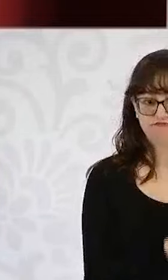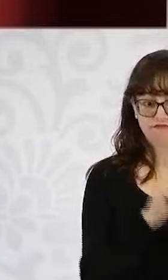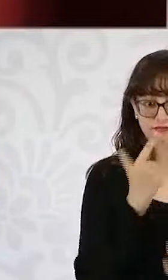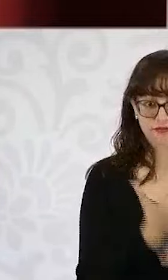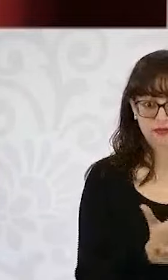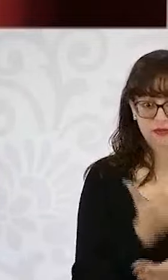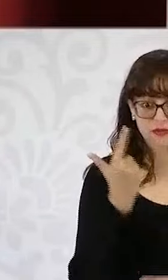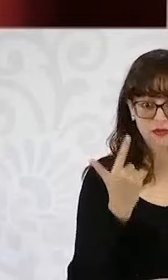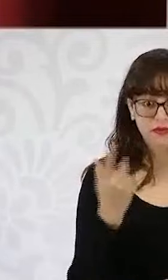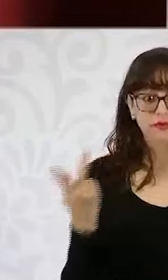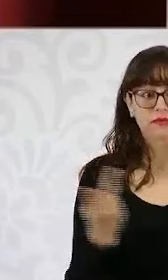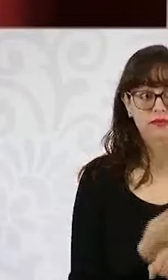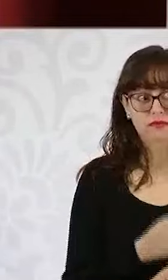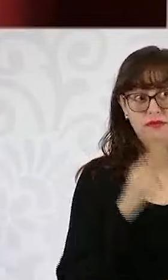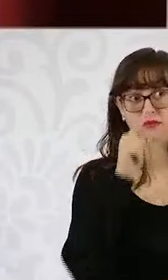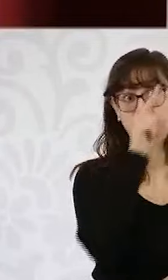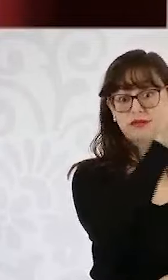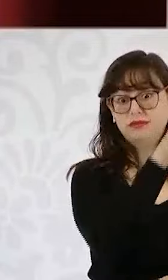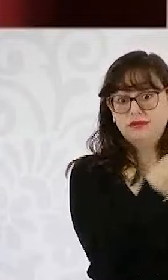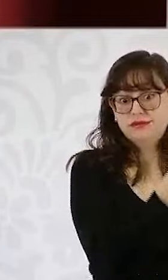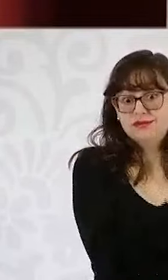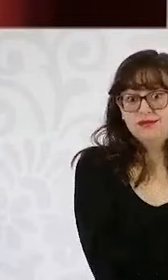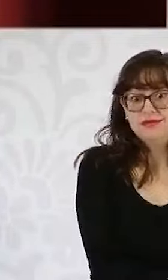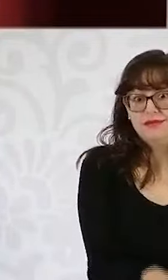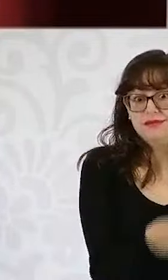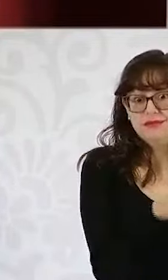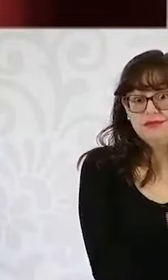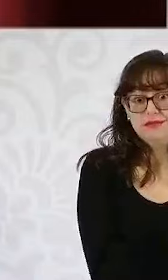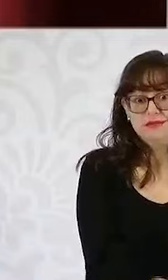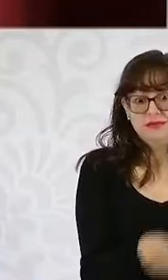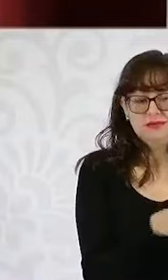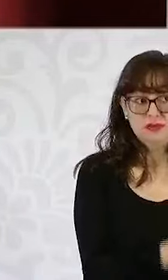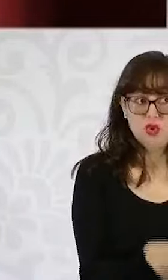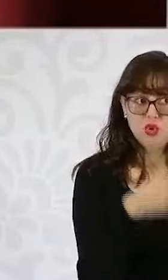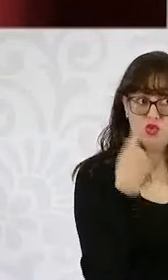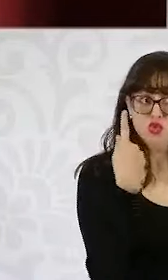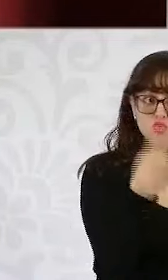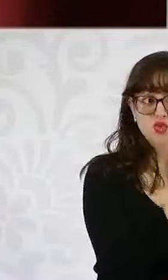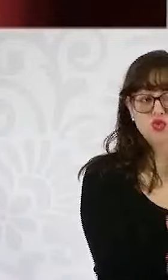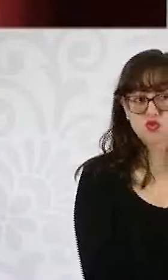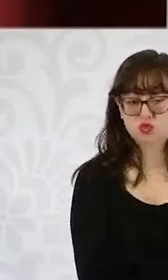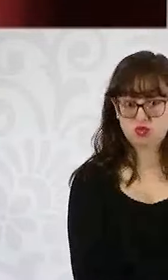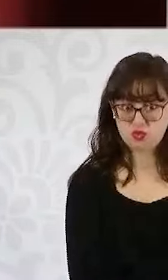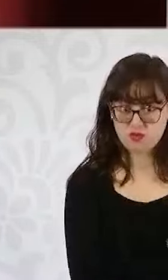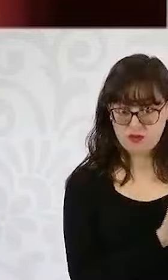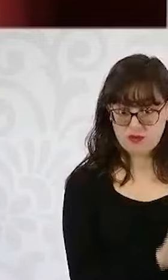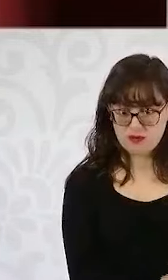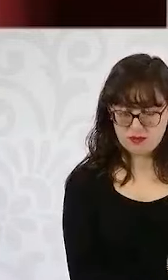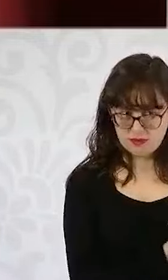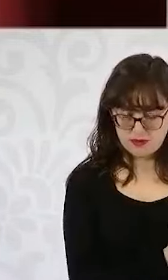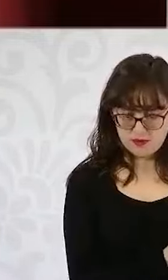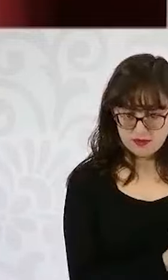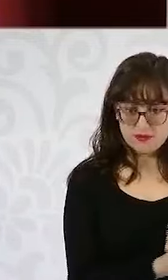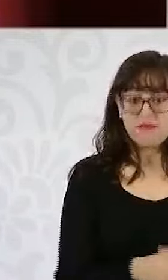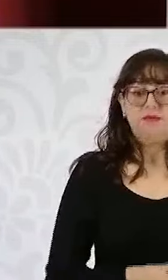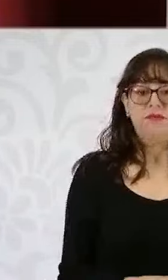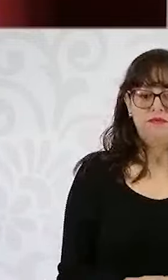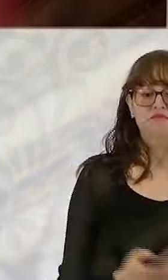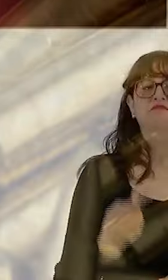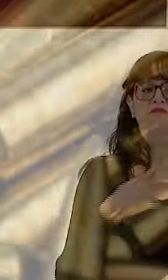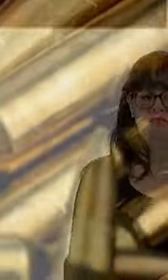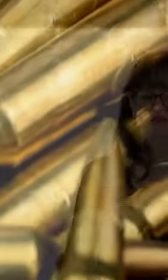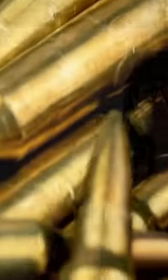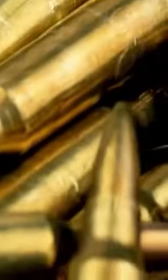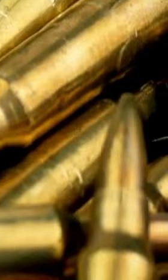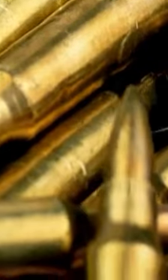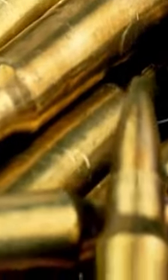Sin embargo, recalca que los precursores químicos de estas drogas provienen de Asia y que la colaboración internacional es crucial.